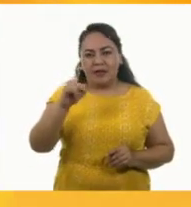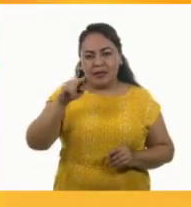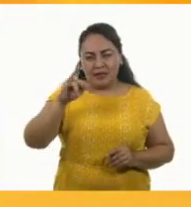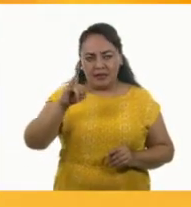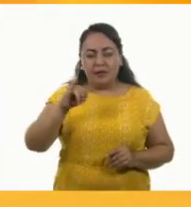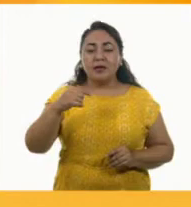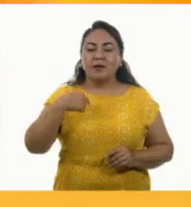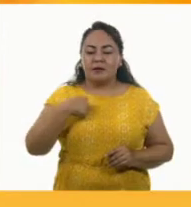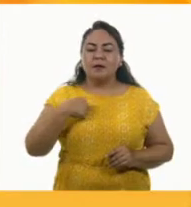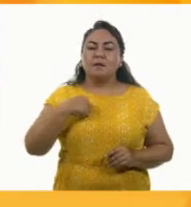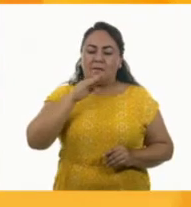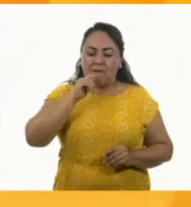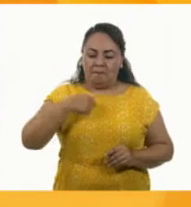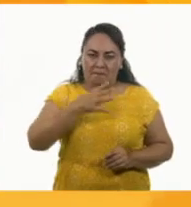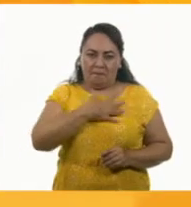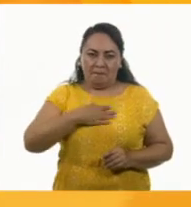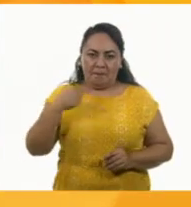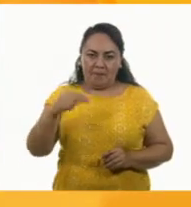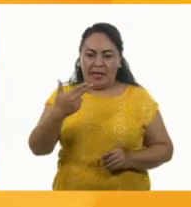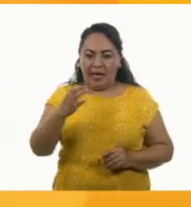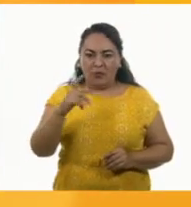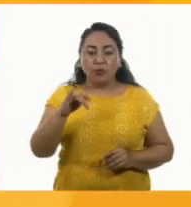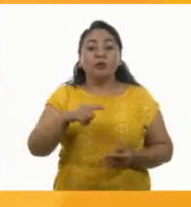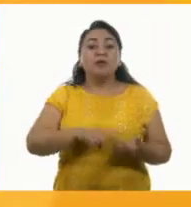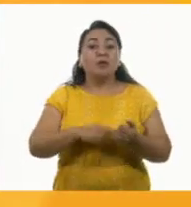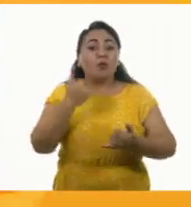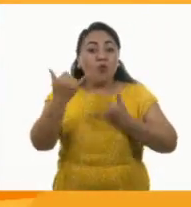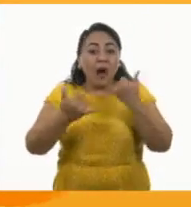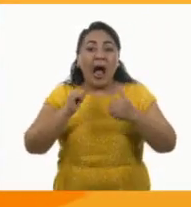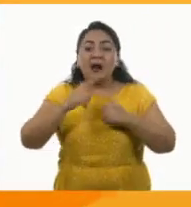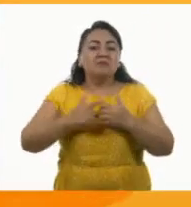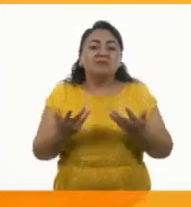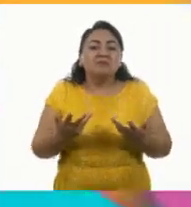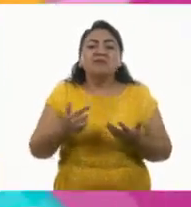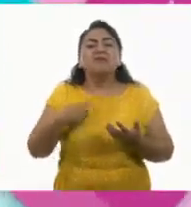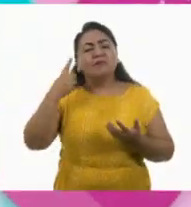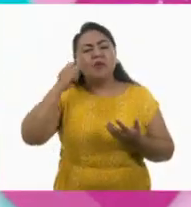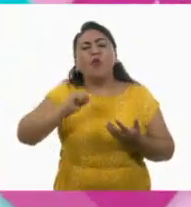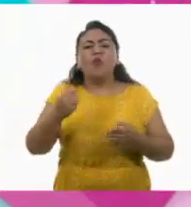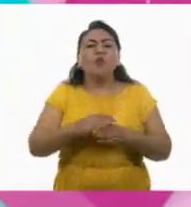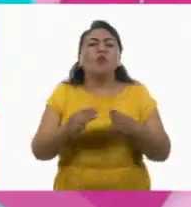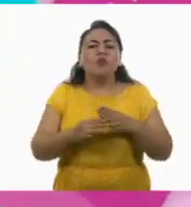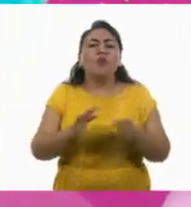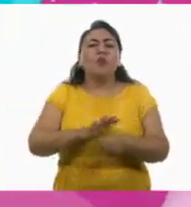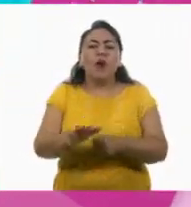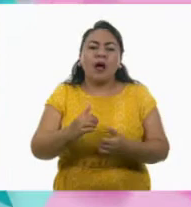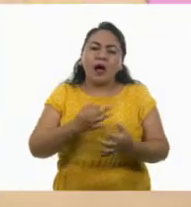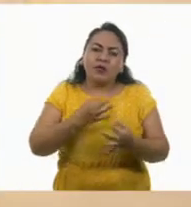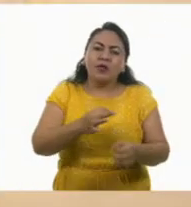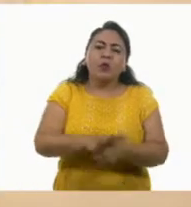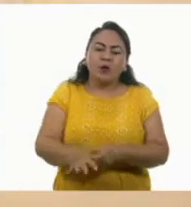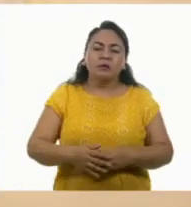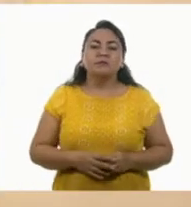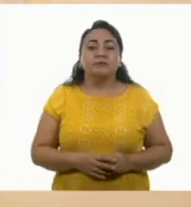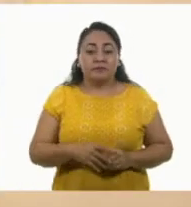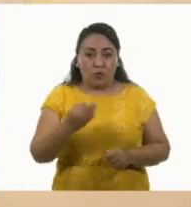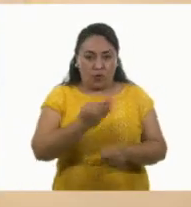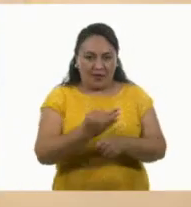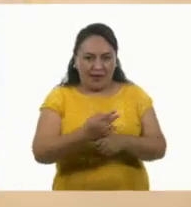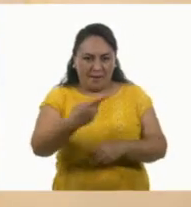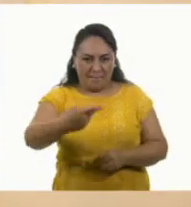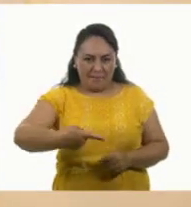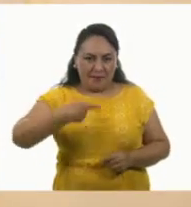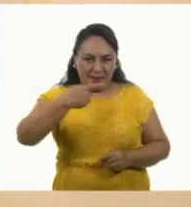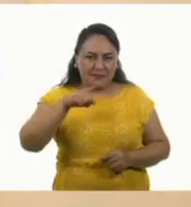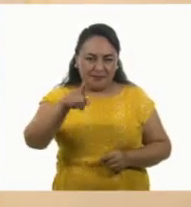A Héctor, ¿no le llaman la atención los juguetes? ¿Con qué otro tipo de materiales podría jugar? Las preguntas que nos